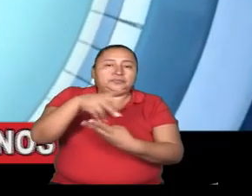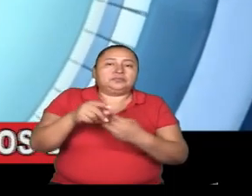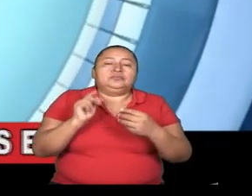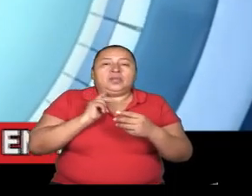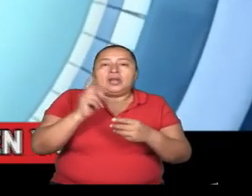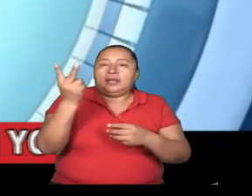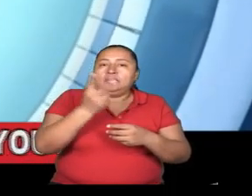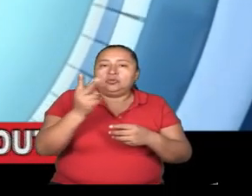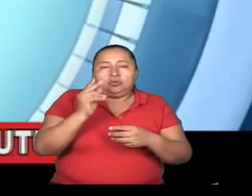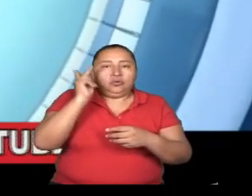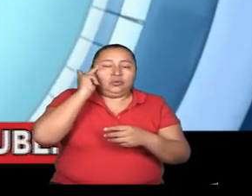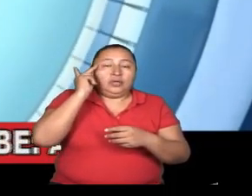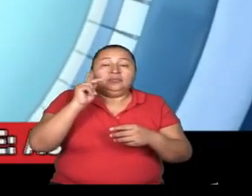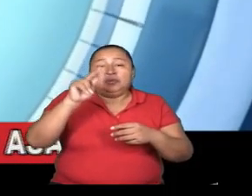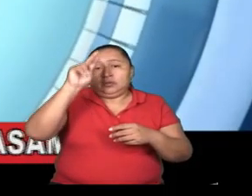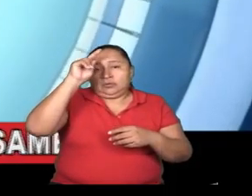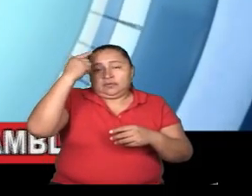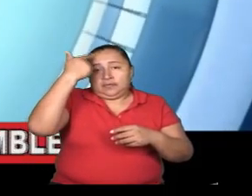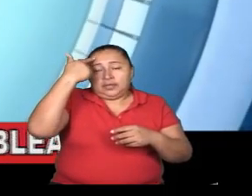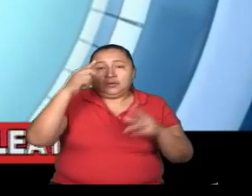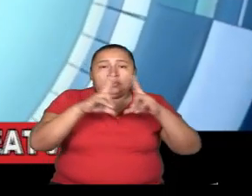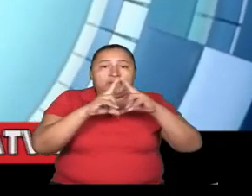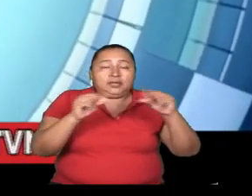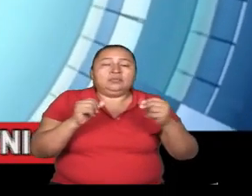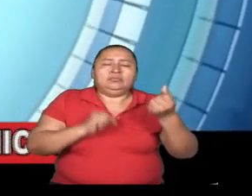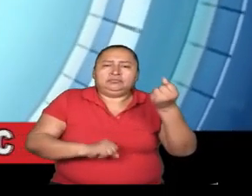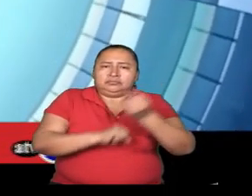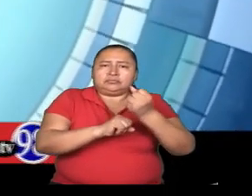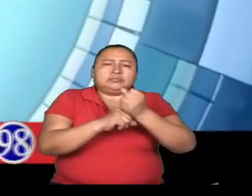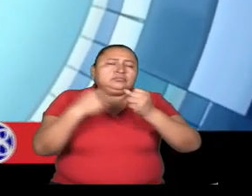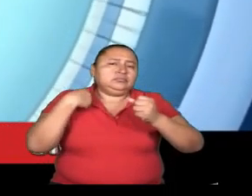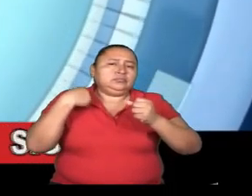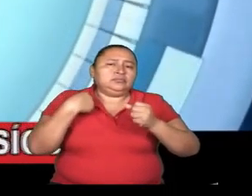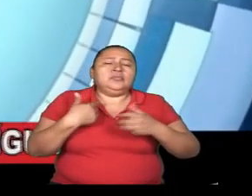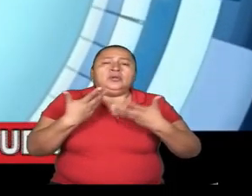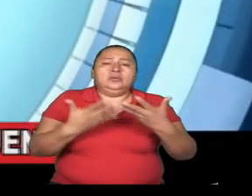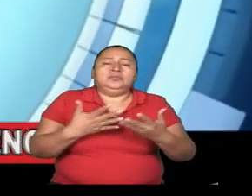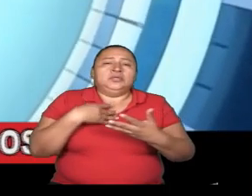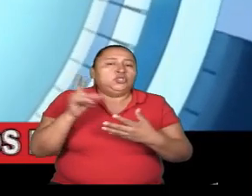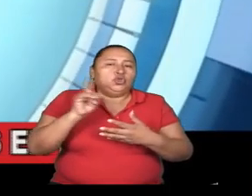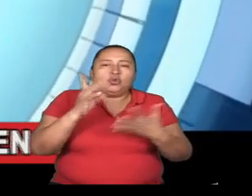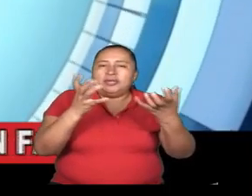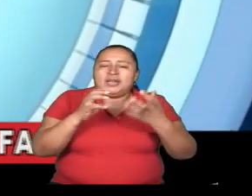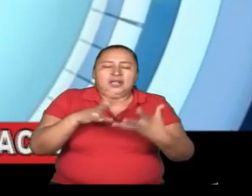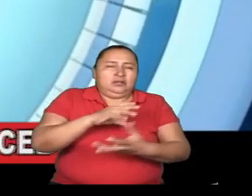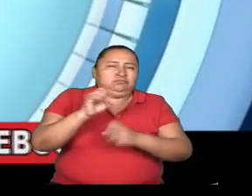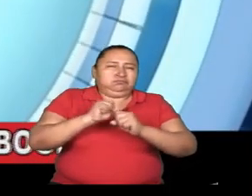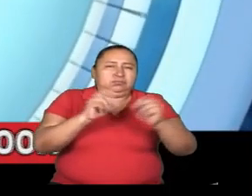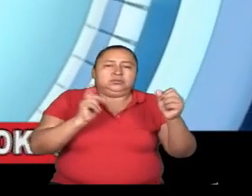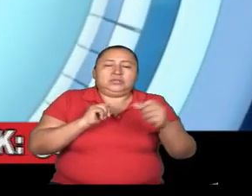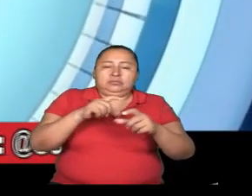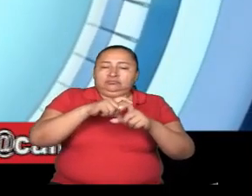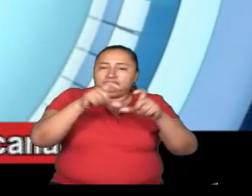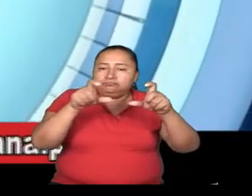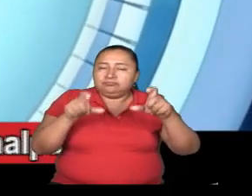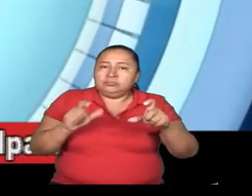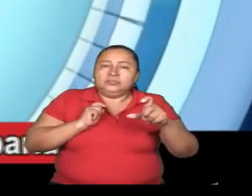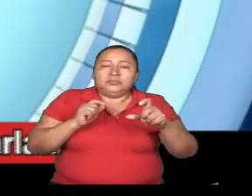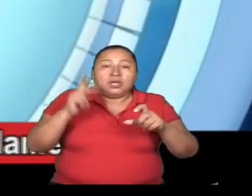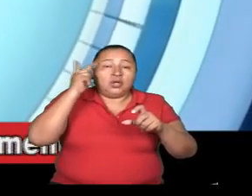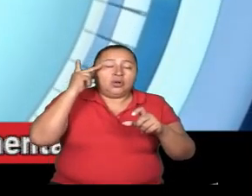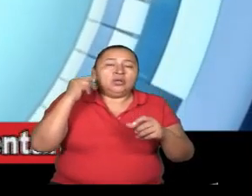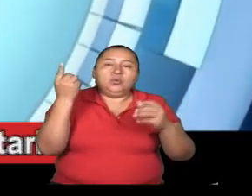intercoreanas. El gobierno de la República de Nicaragua ha apoyado siempre la desnuclearización de la península coreana mediante